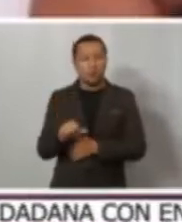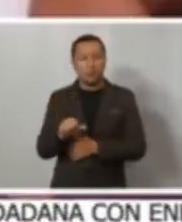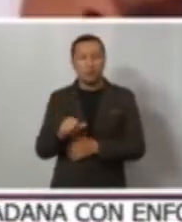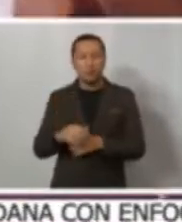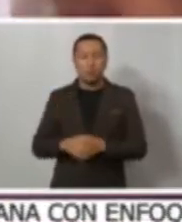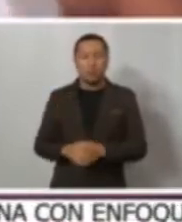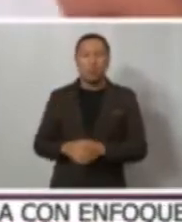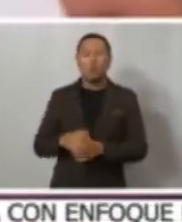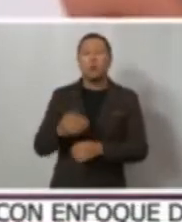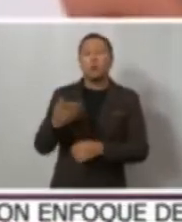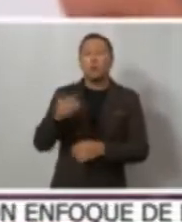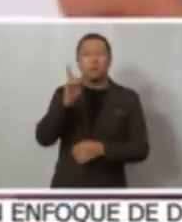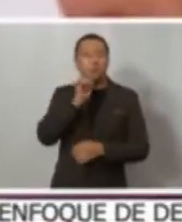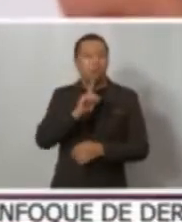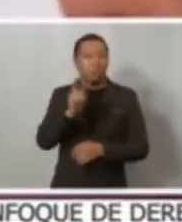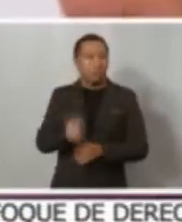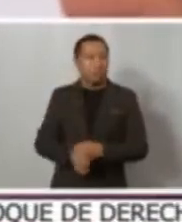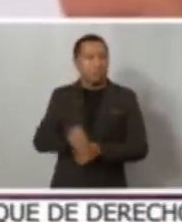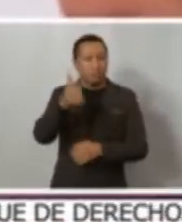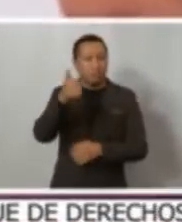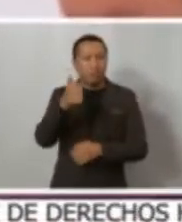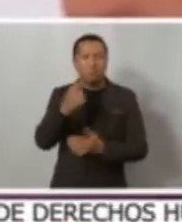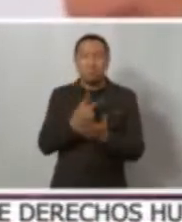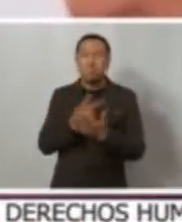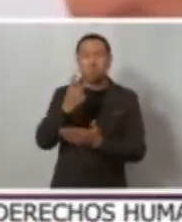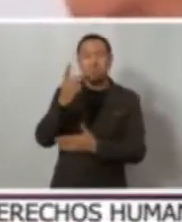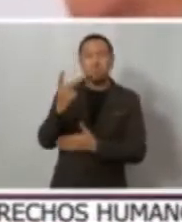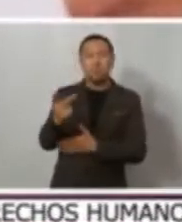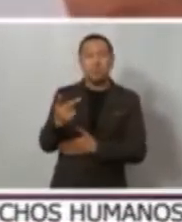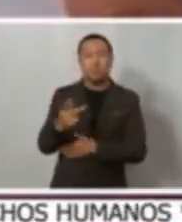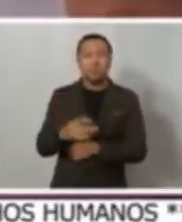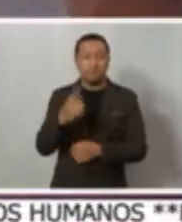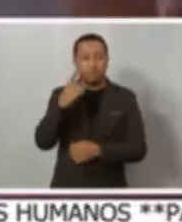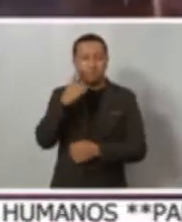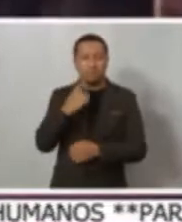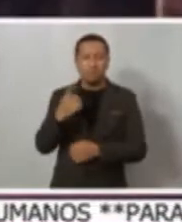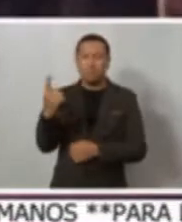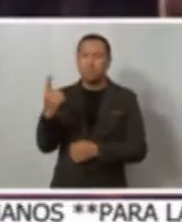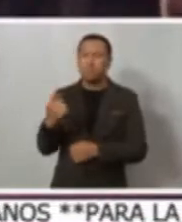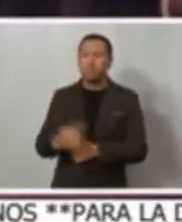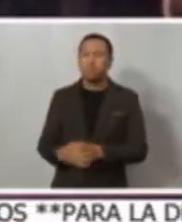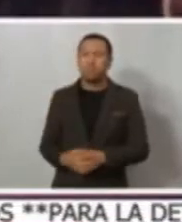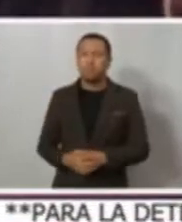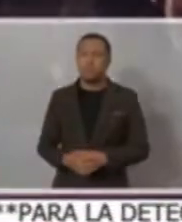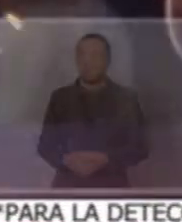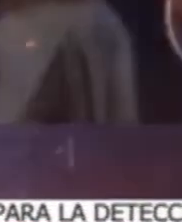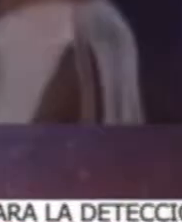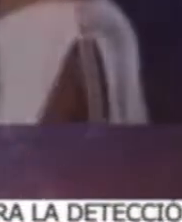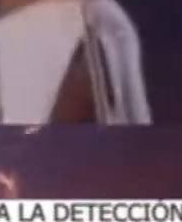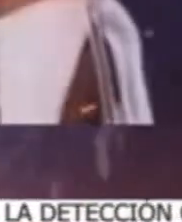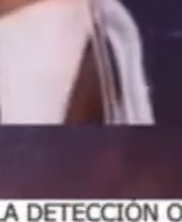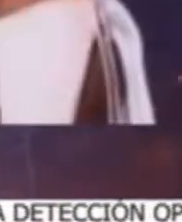Awards, además de ser la primera mujer en recibir dicho premio. Escuchemos algo.